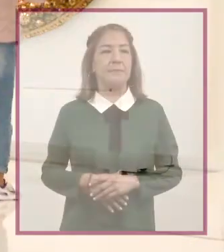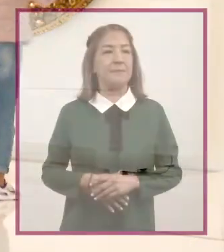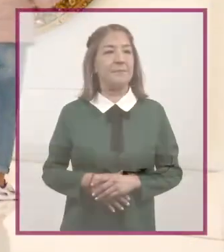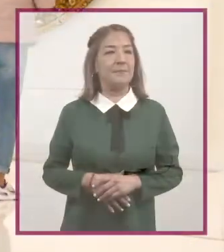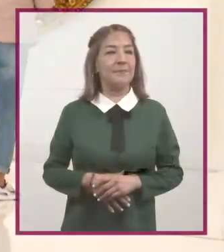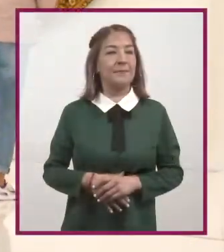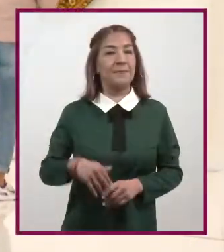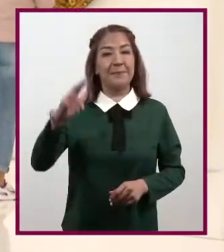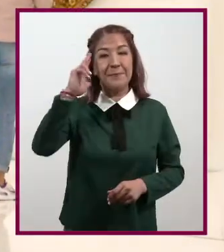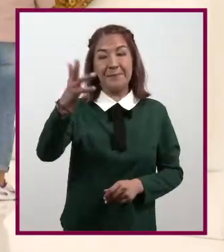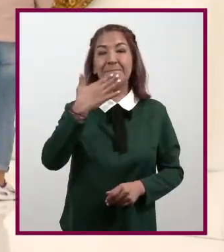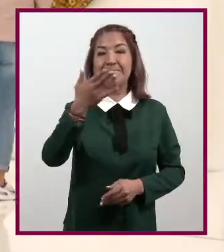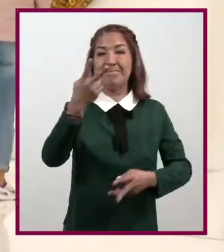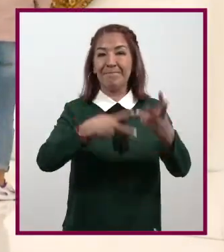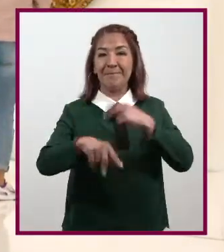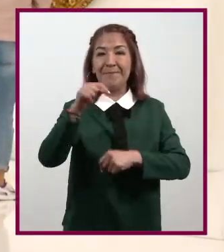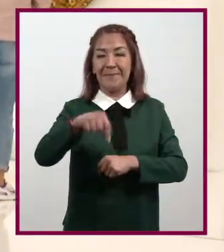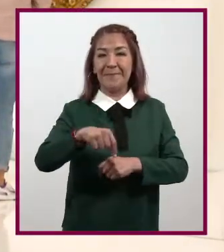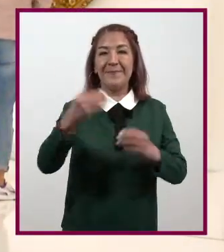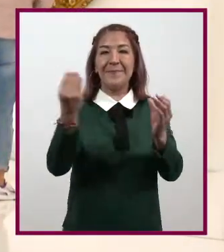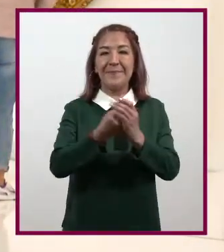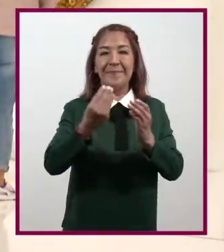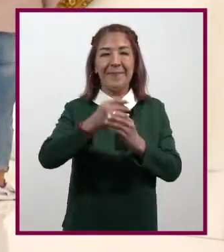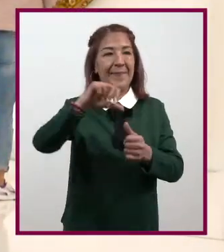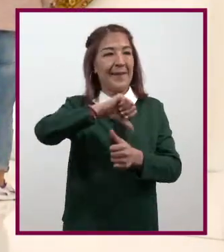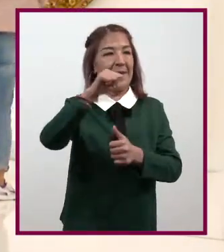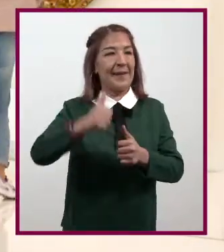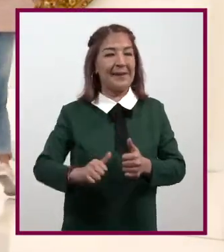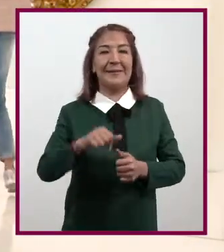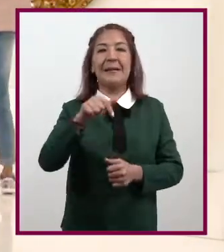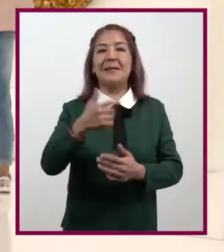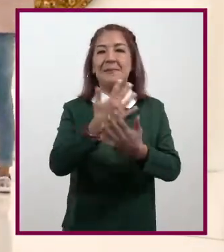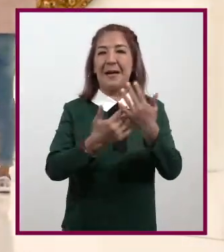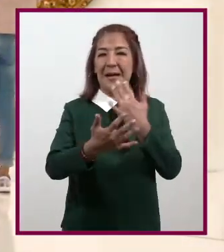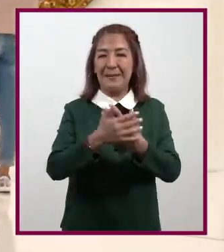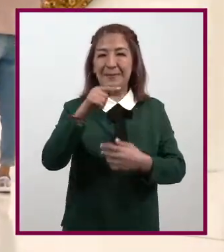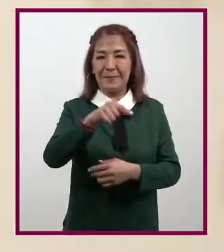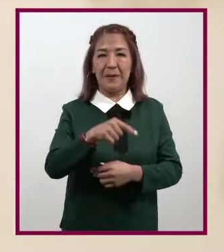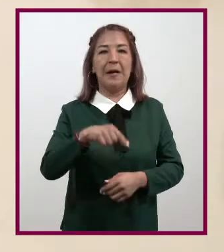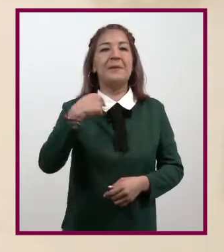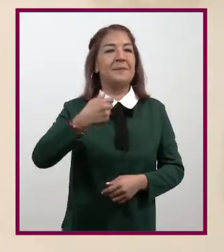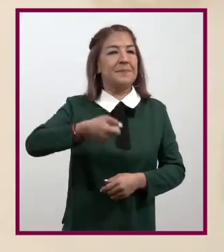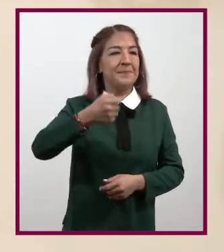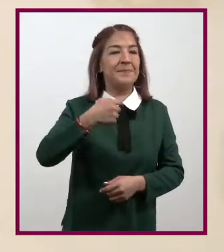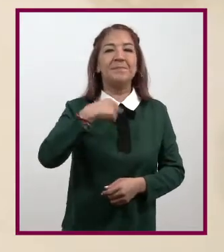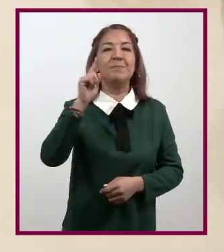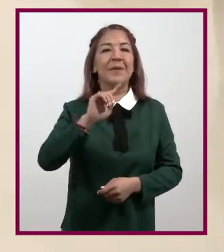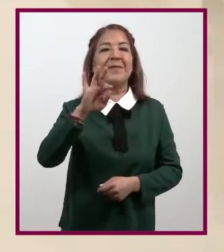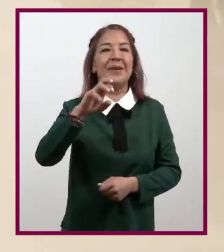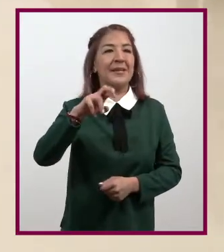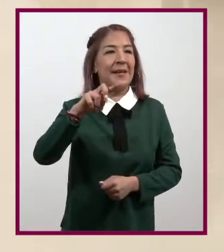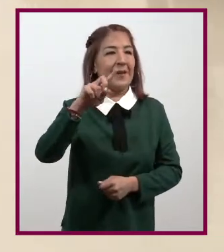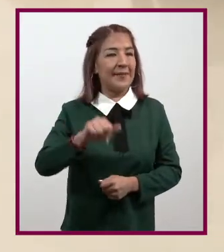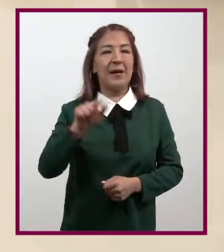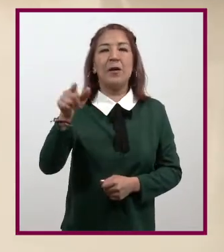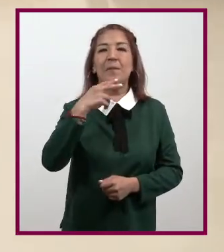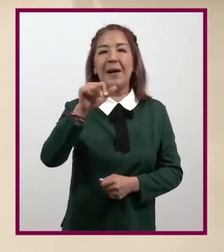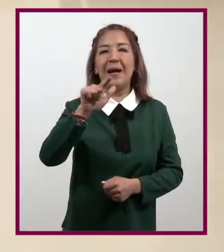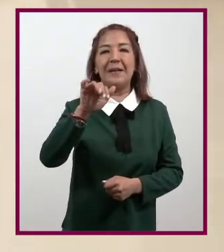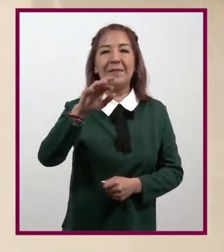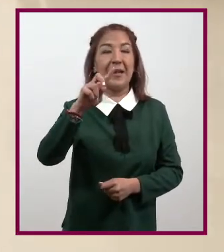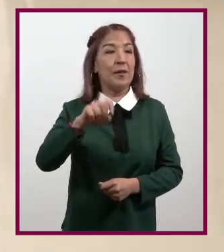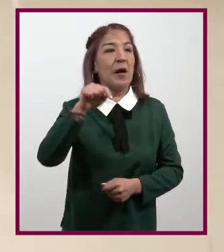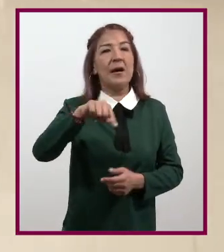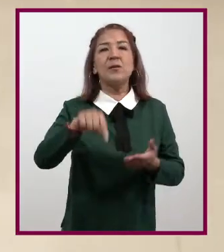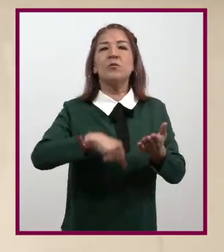Hola, bienvenidos a nuestra sección de artes, El arte en tus manos. Los saludamos Fernanda Bastida y Alfredo Gutiérrez. Hoy nos encontramos en el Museo Soumaya